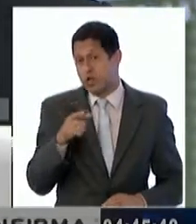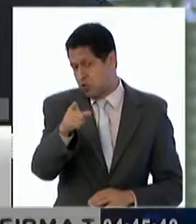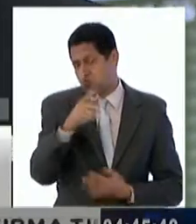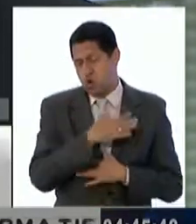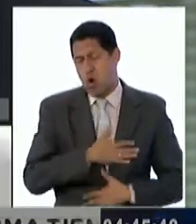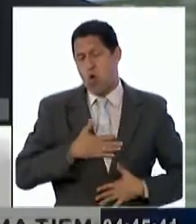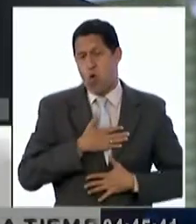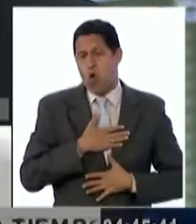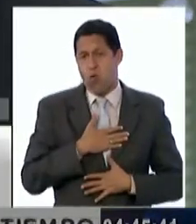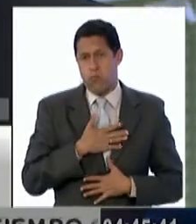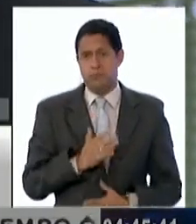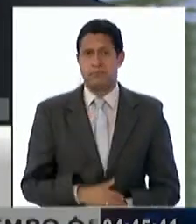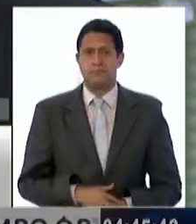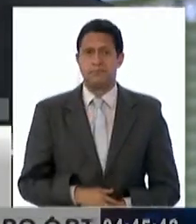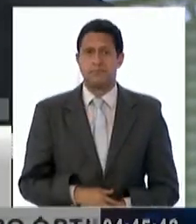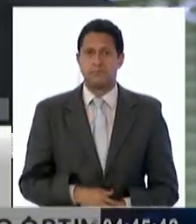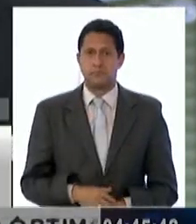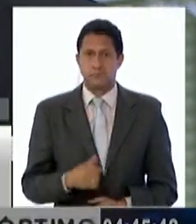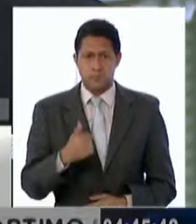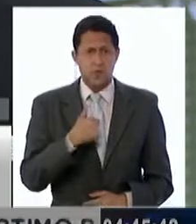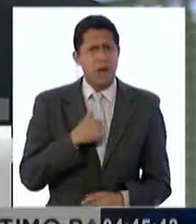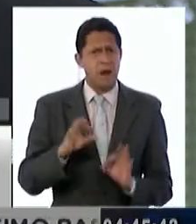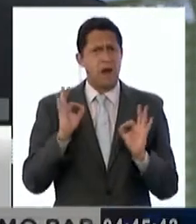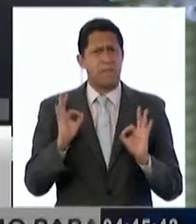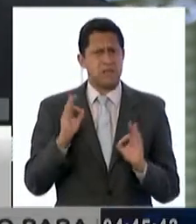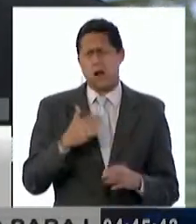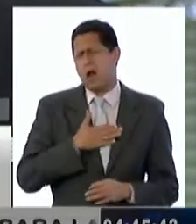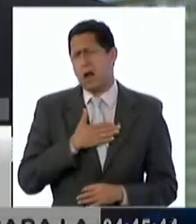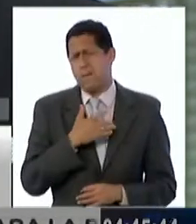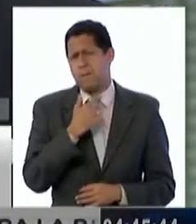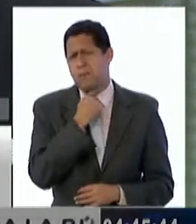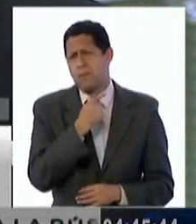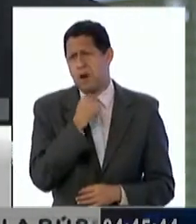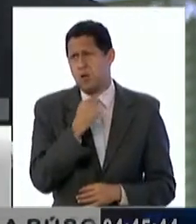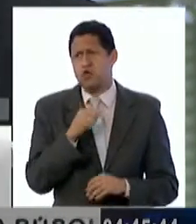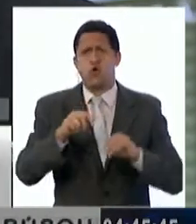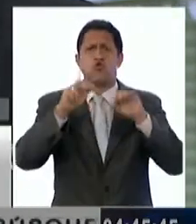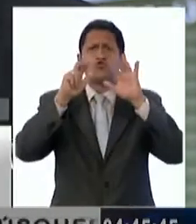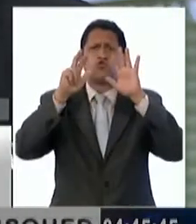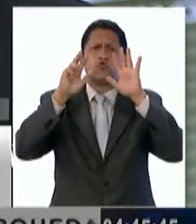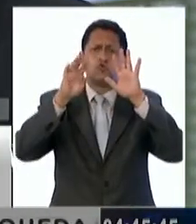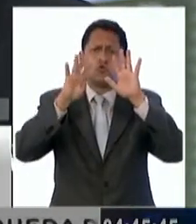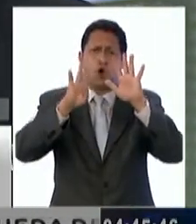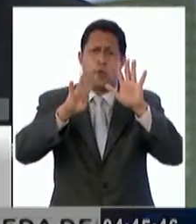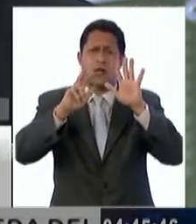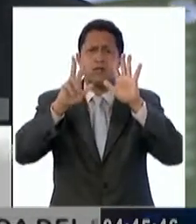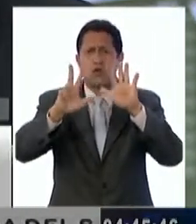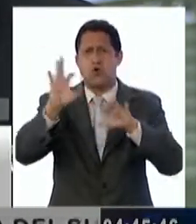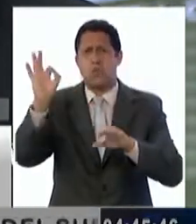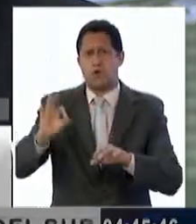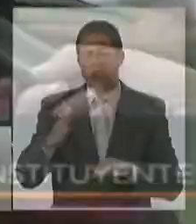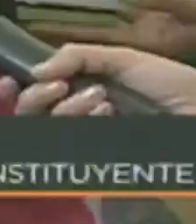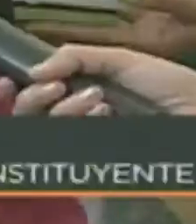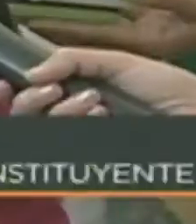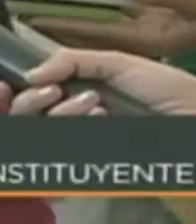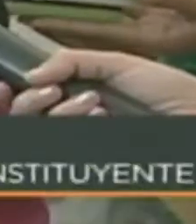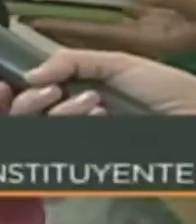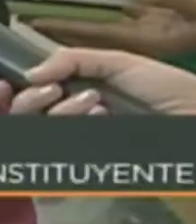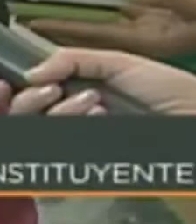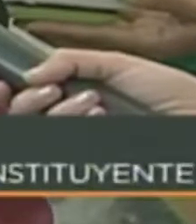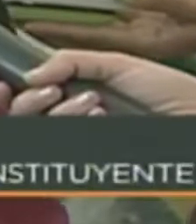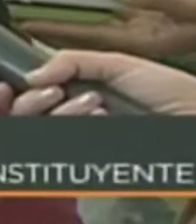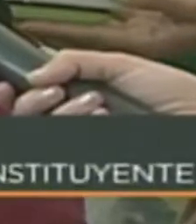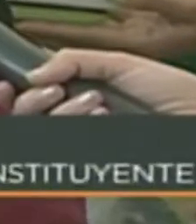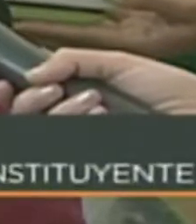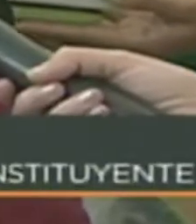sienta cómodo con ella particularmente yo hago todo básicamente el 98% las rinoplastias que realizó el lago y muy extra